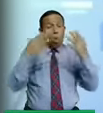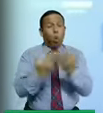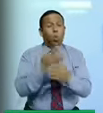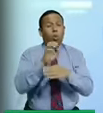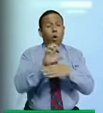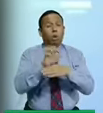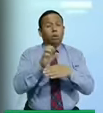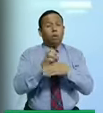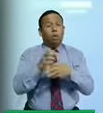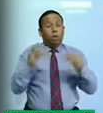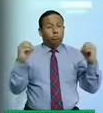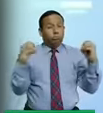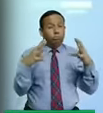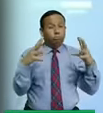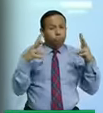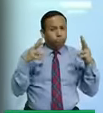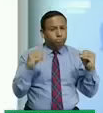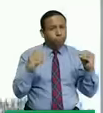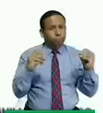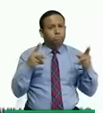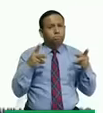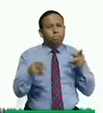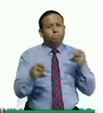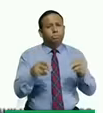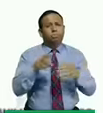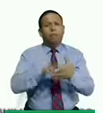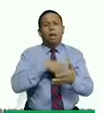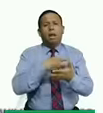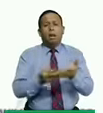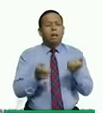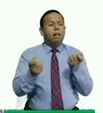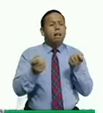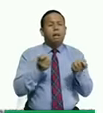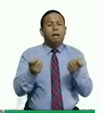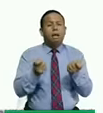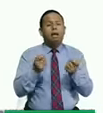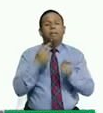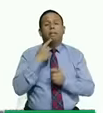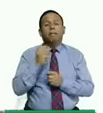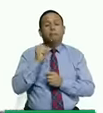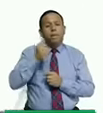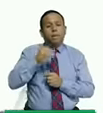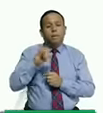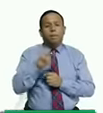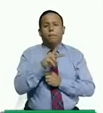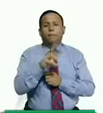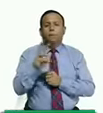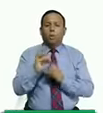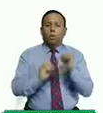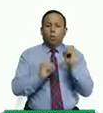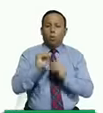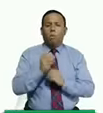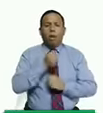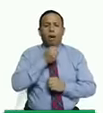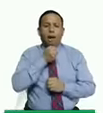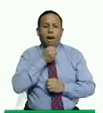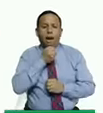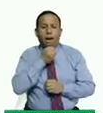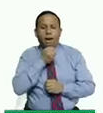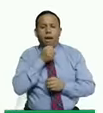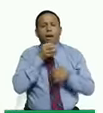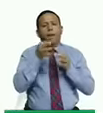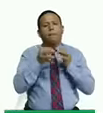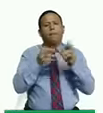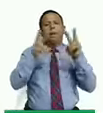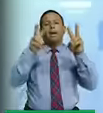por parte del Ministerio de Energía y Minas que se dará una rueda de prensa este jueves 26 de octubre, día en el que darían inicio los apagones de